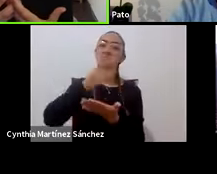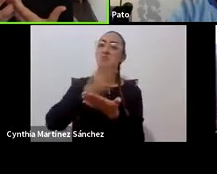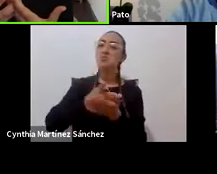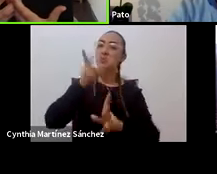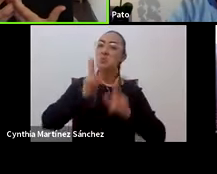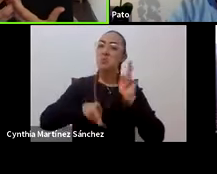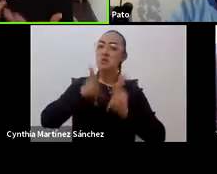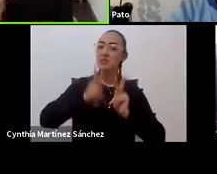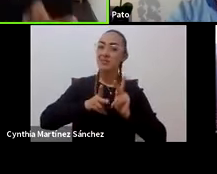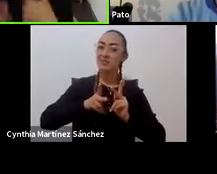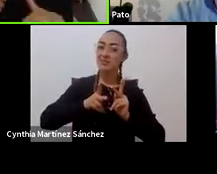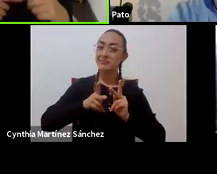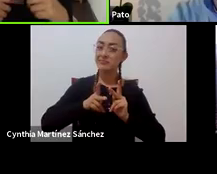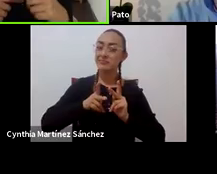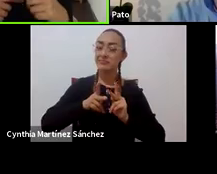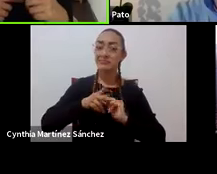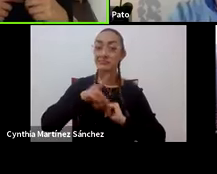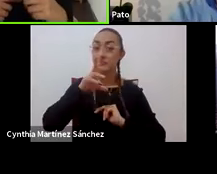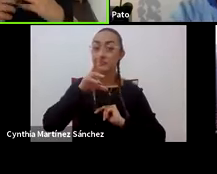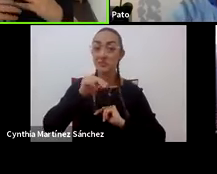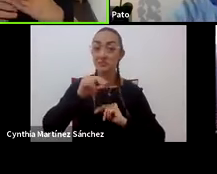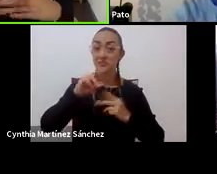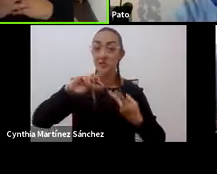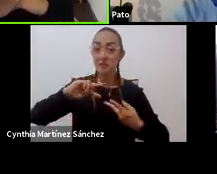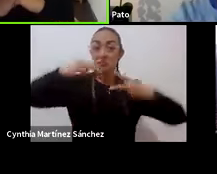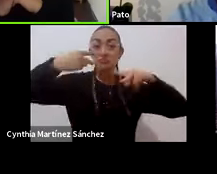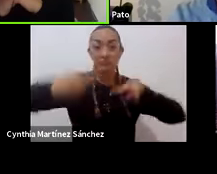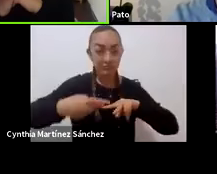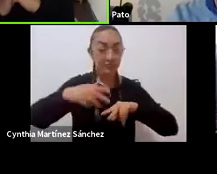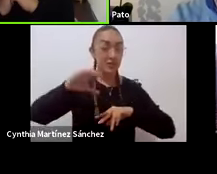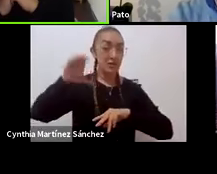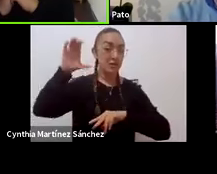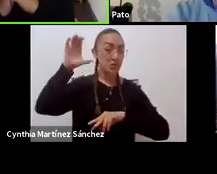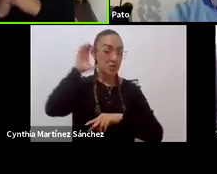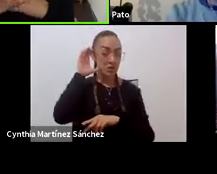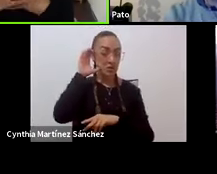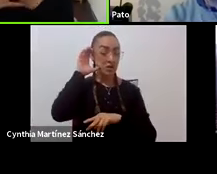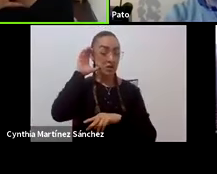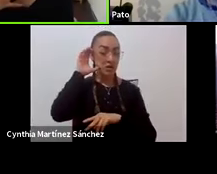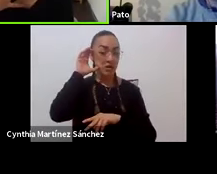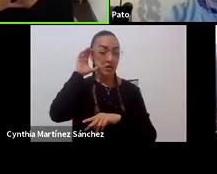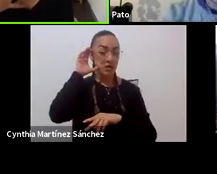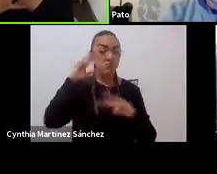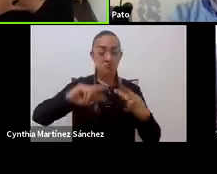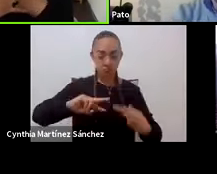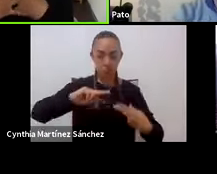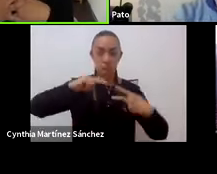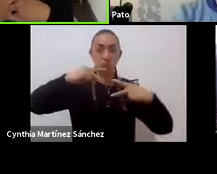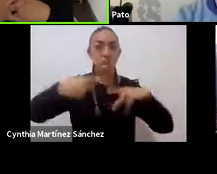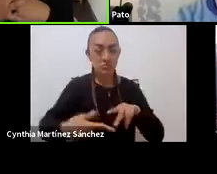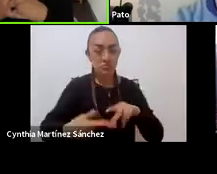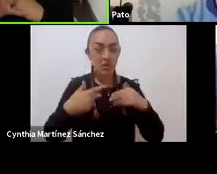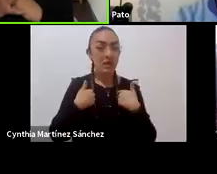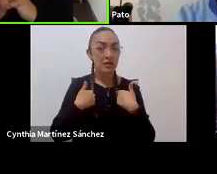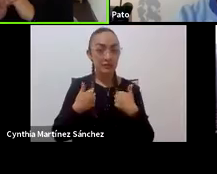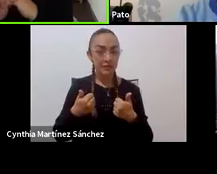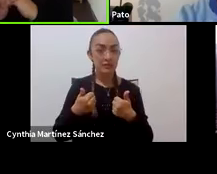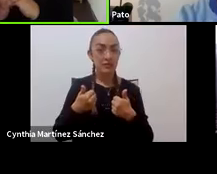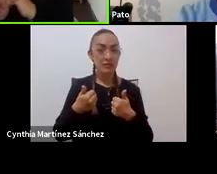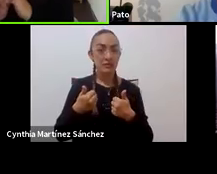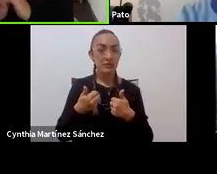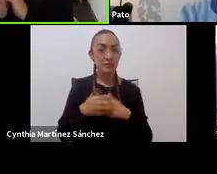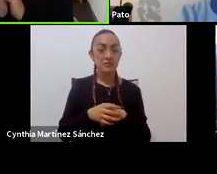cambiar la ecuación también en empezar a escuchar y también empezar a ganar credibilidad, desde quitarnos el saco, que esa